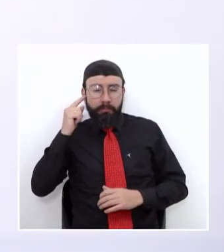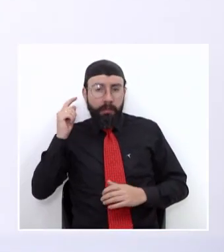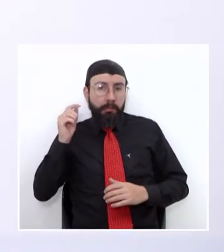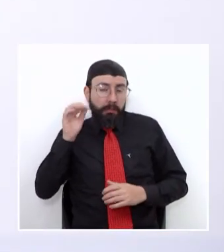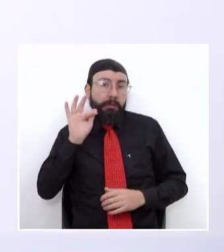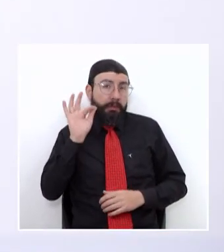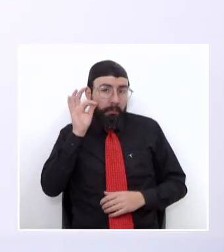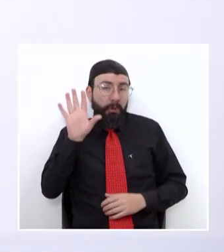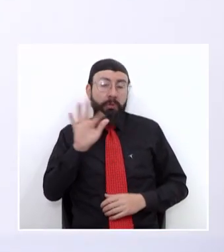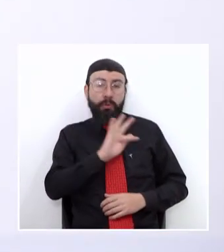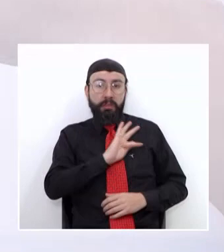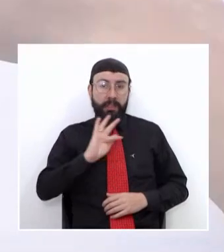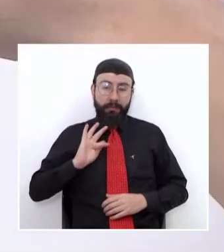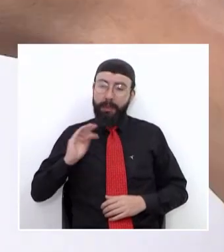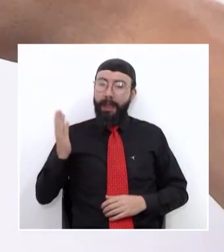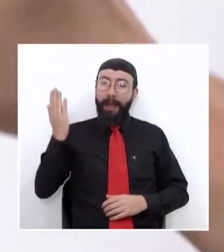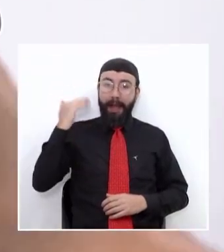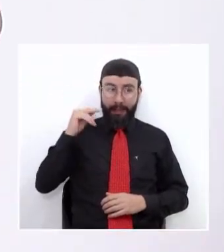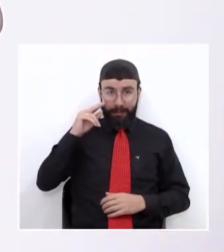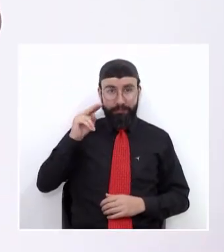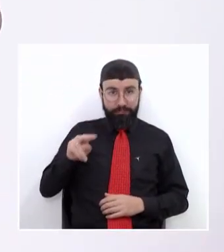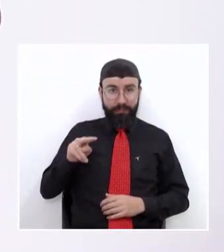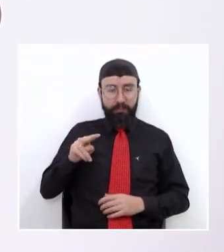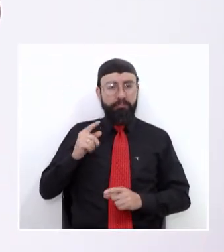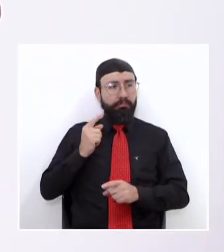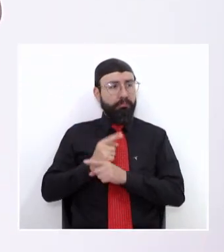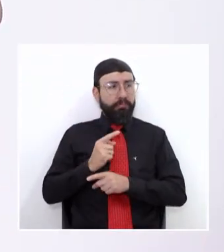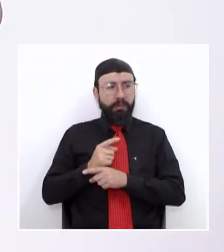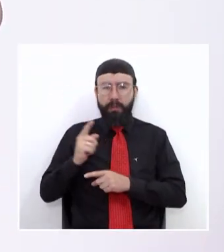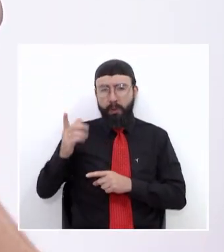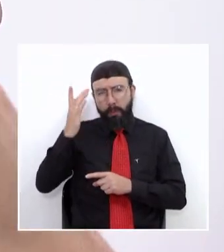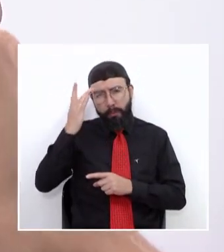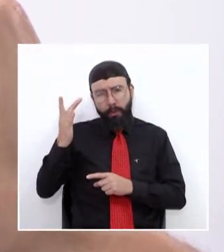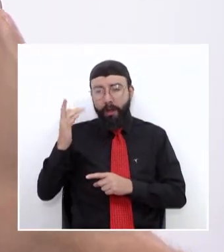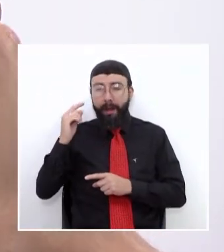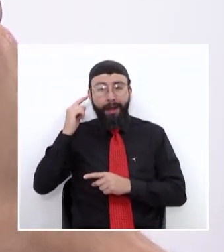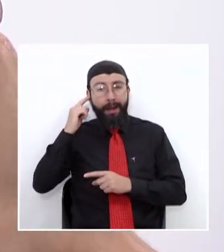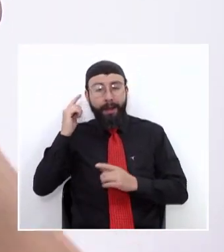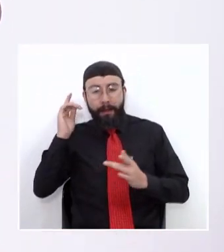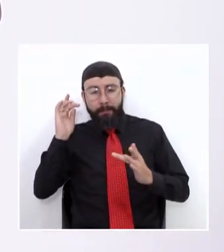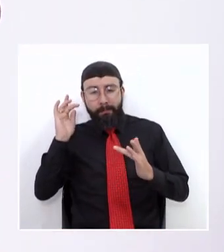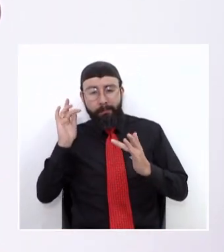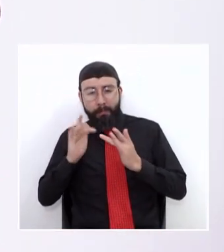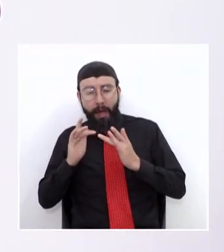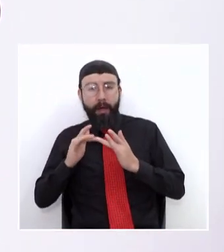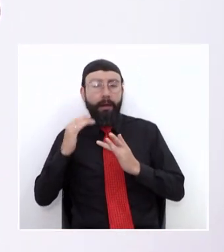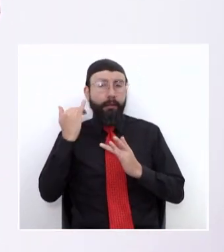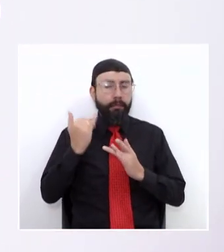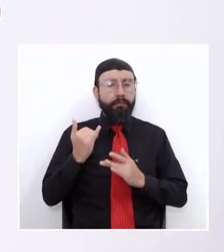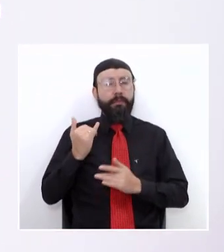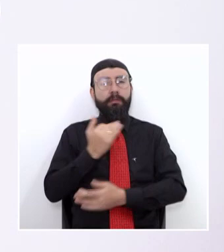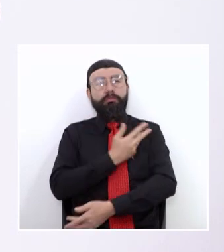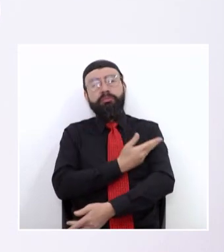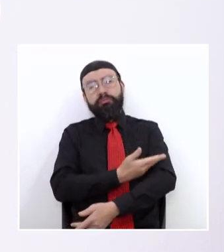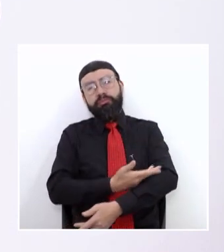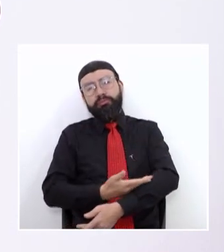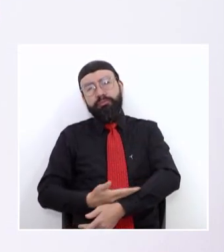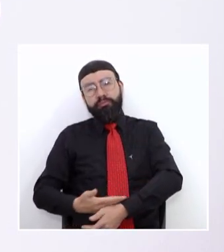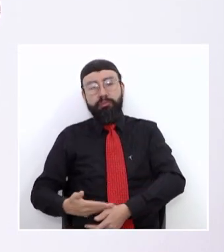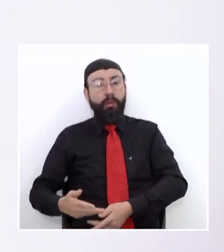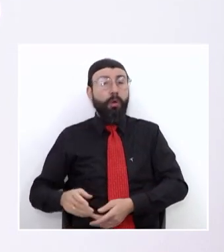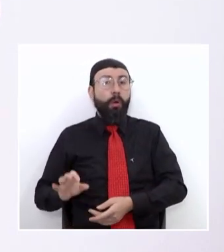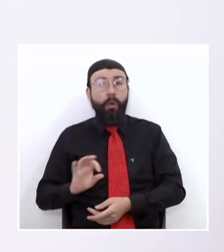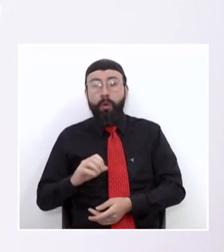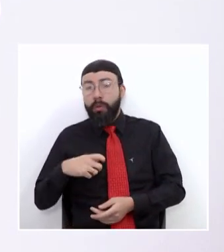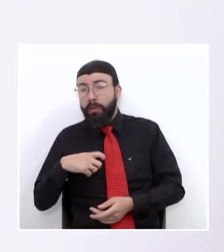terapéutico como lo mirábamos al inicio, ¿no es cierto? Porque tiene una alteración de origen vascular o tiene una alteración de origen,